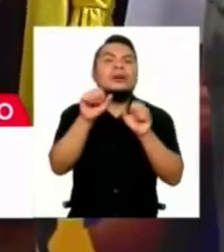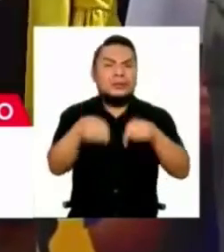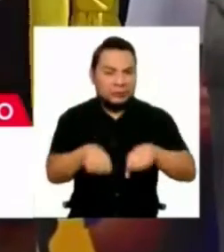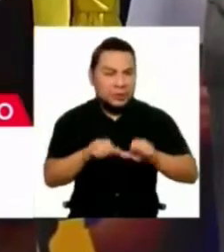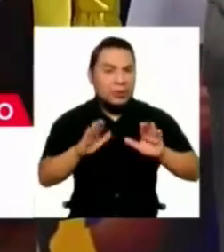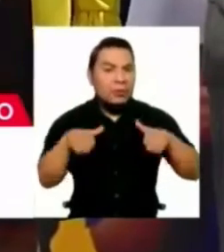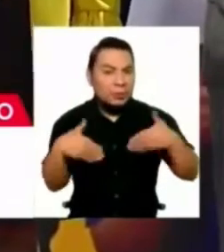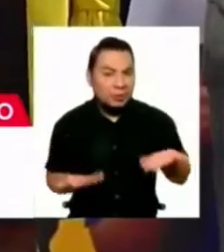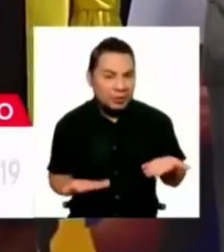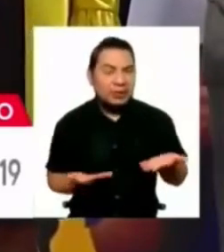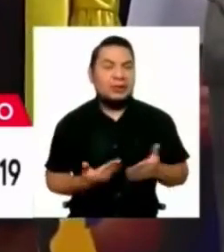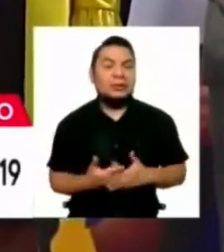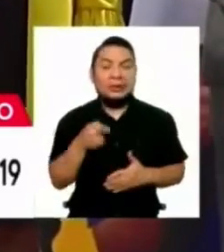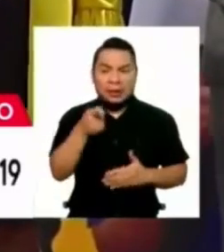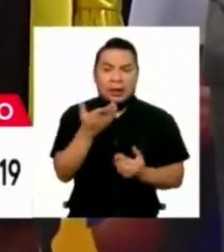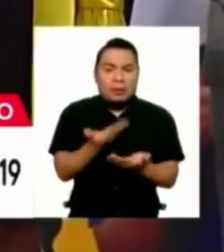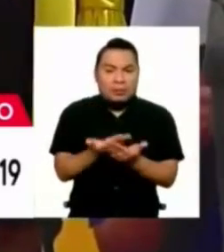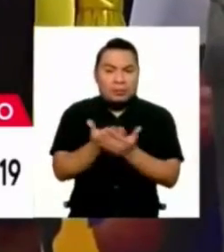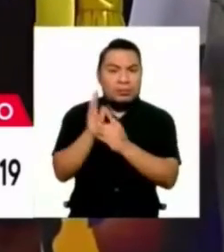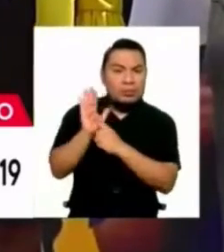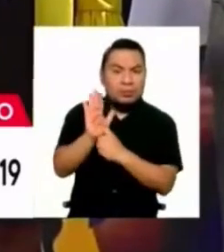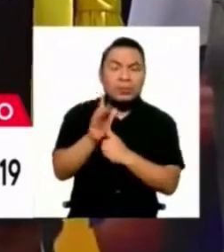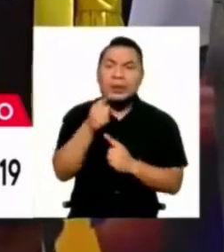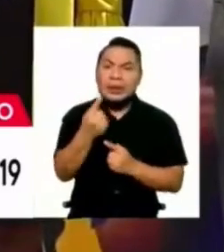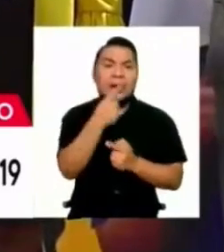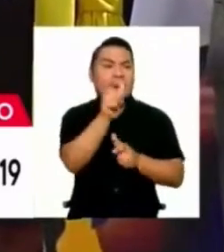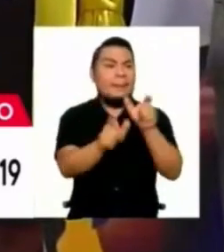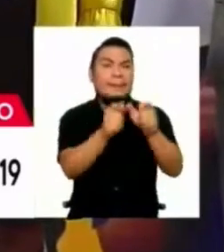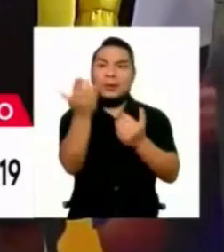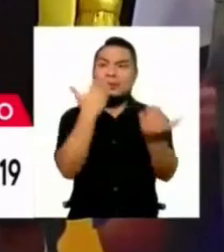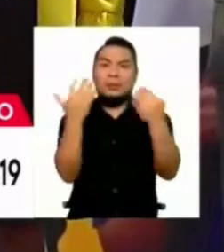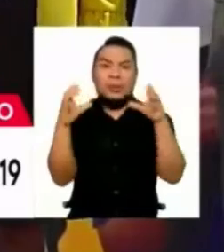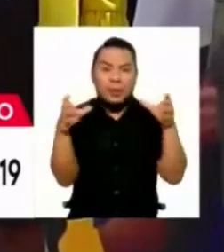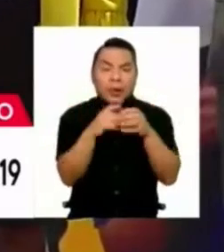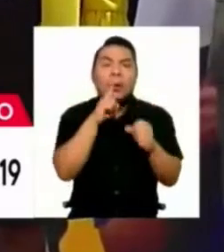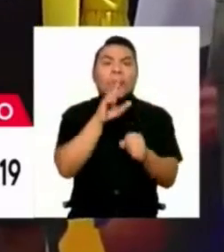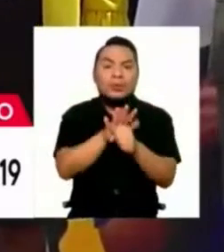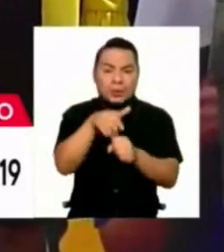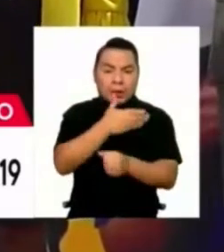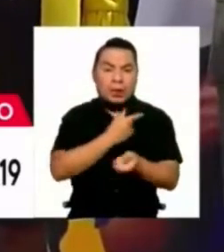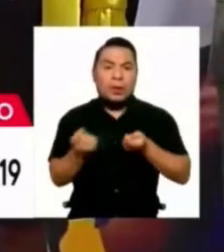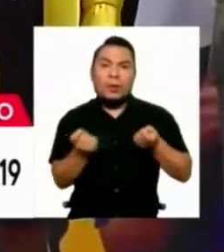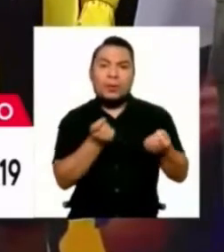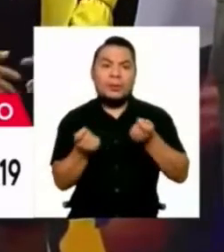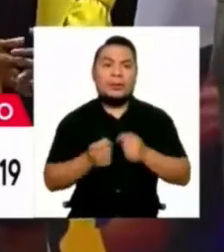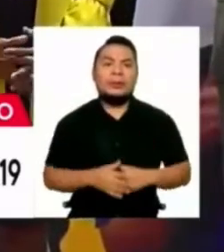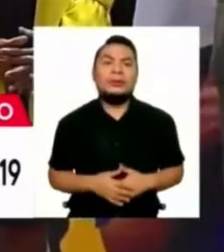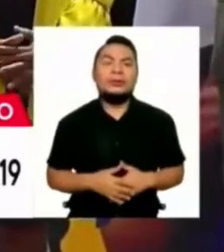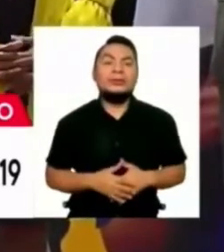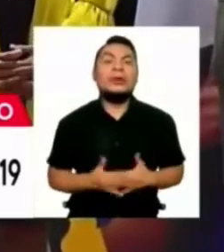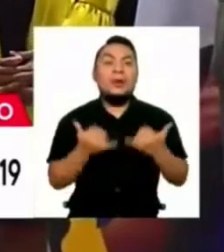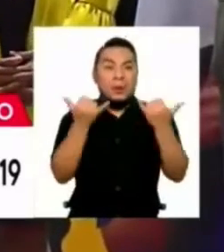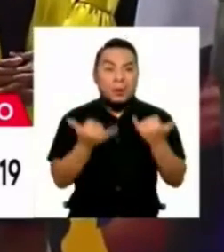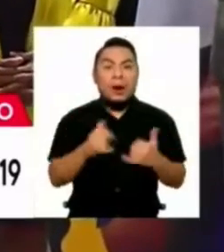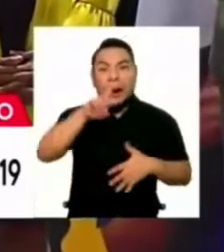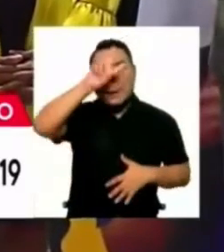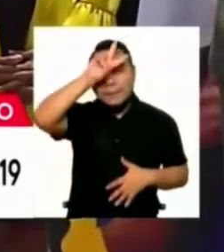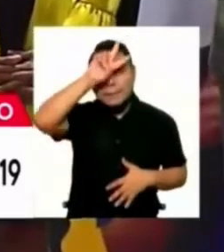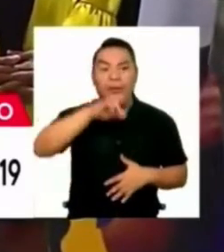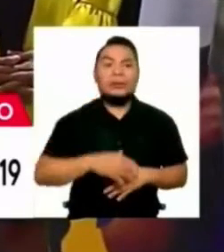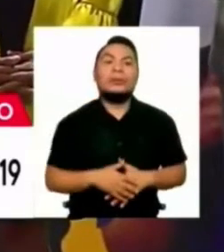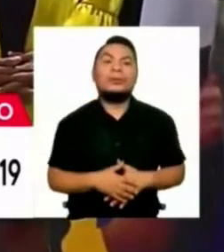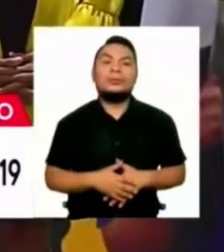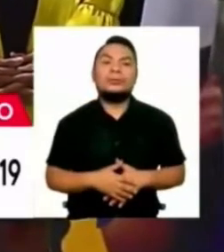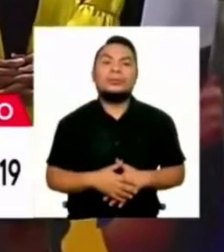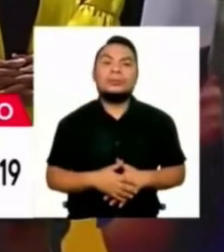sí se puede, demostrar que llamemos a las personas que estén comprometidas con este gobierno. Hoy en el Perú,